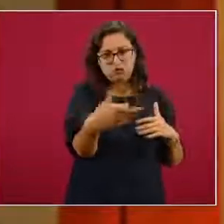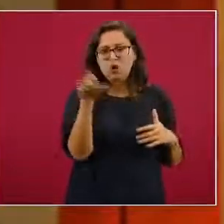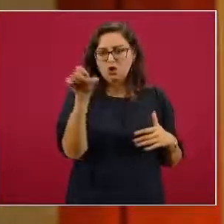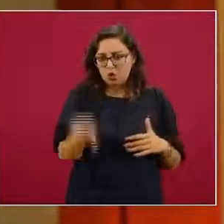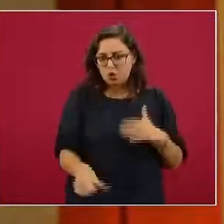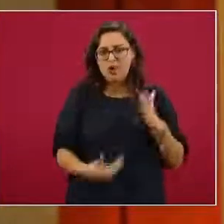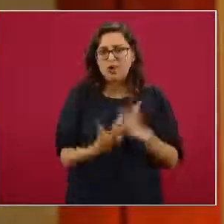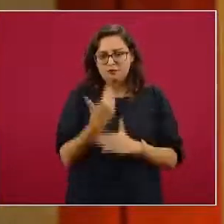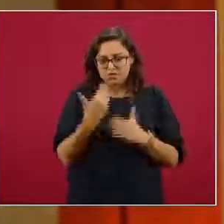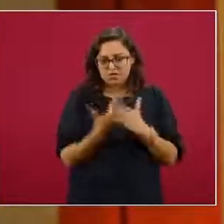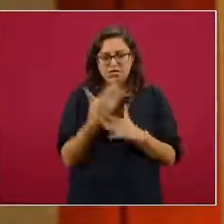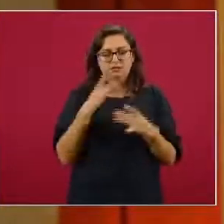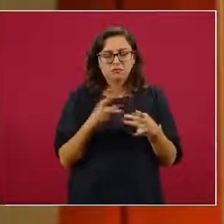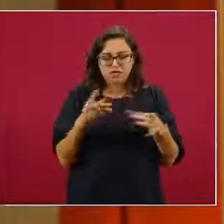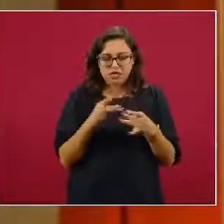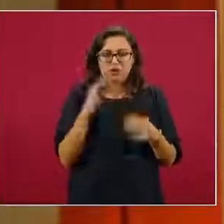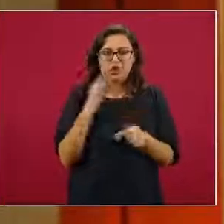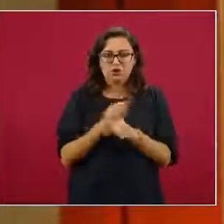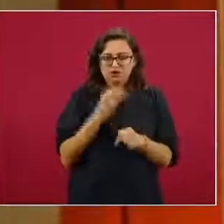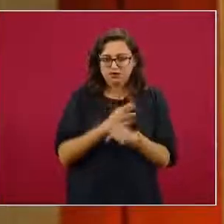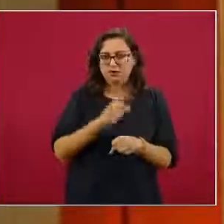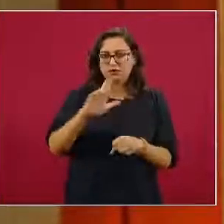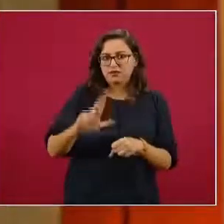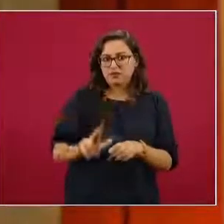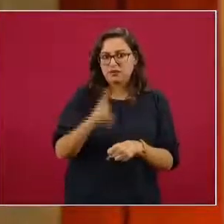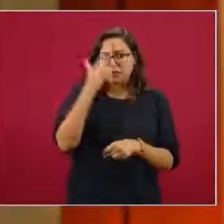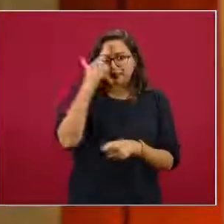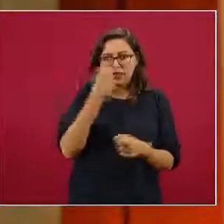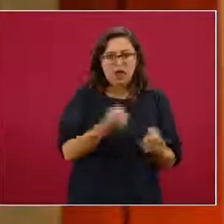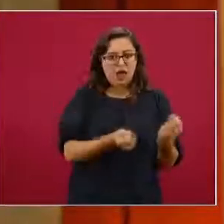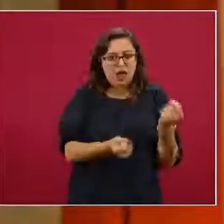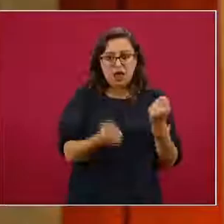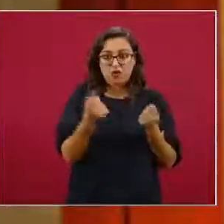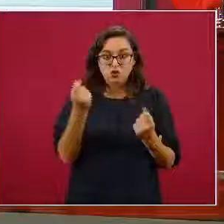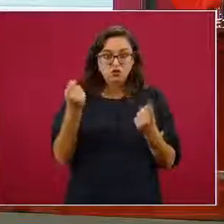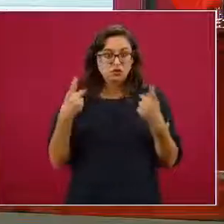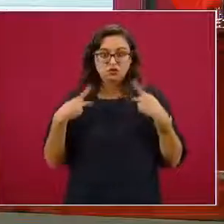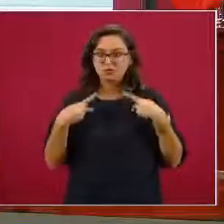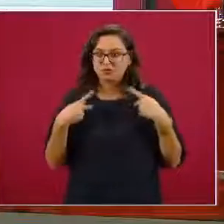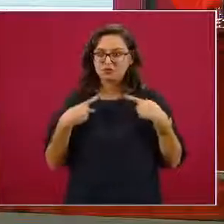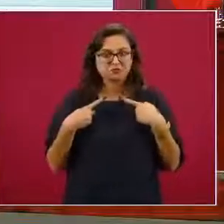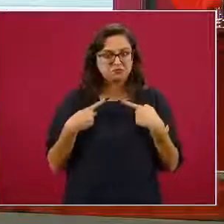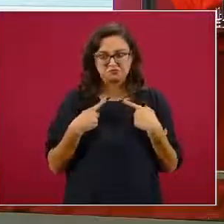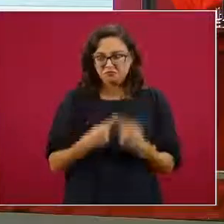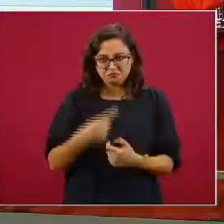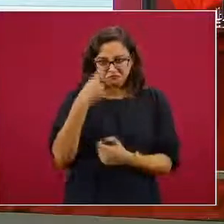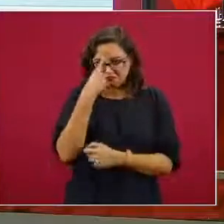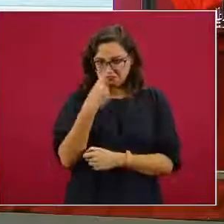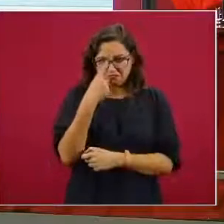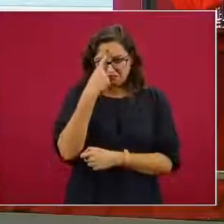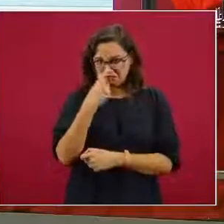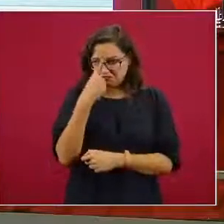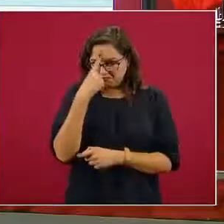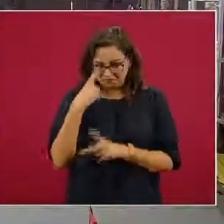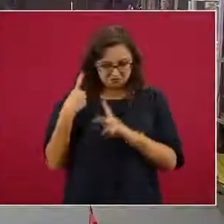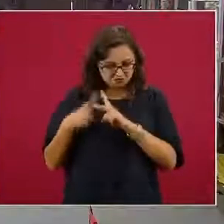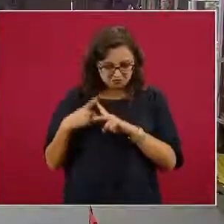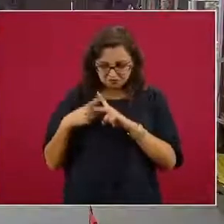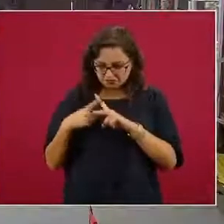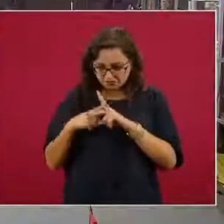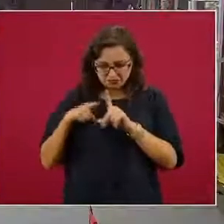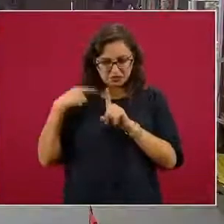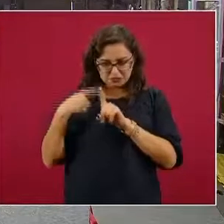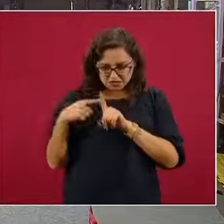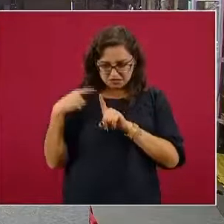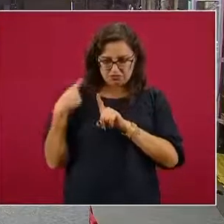me gustaría recordárselos. Y veo que algunos medios persisten en la idea permanente de contar y contar y contar y